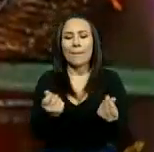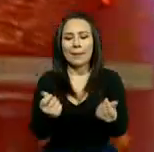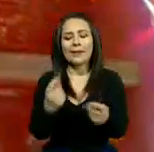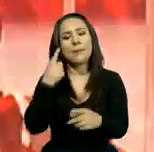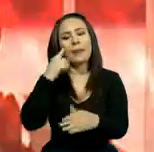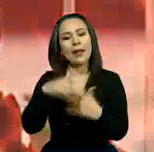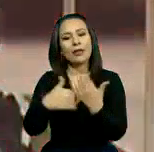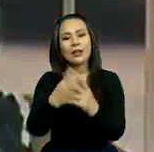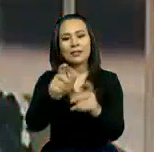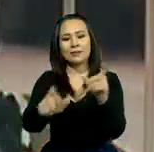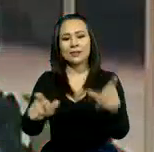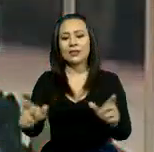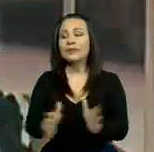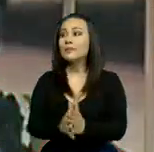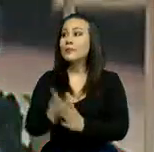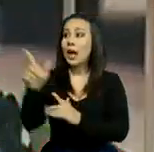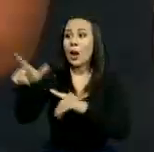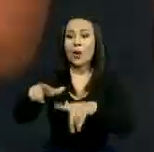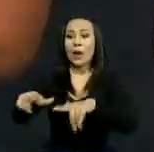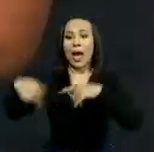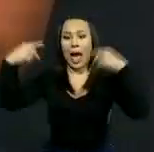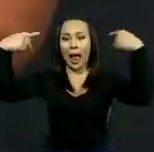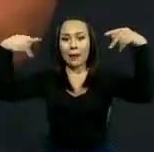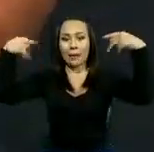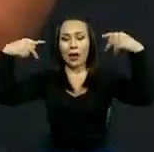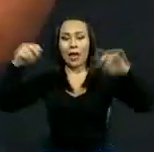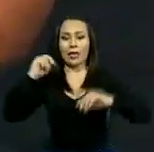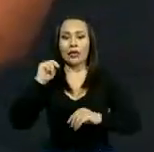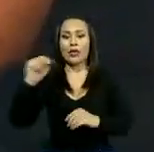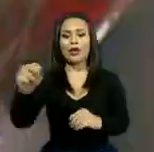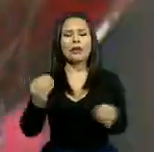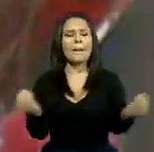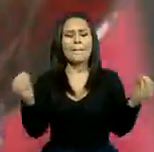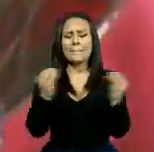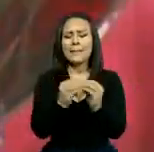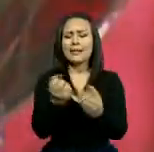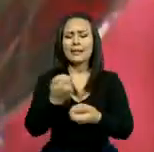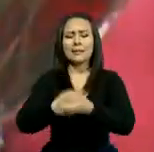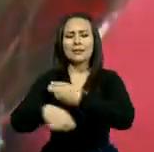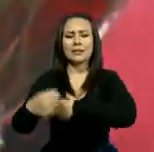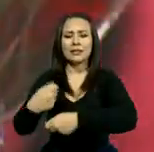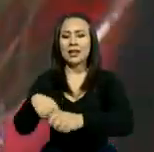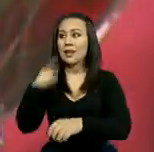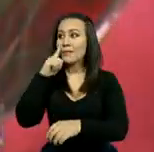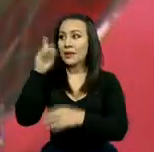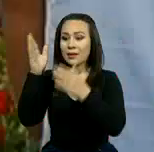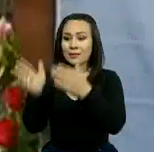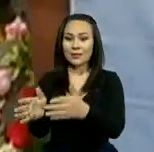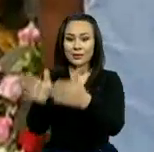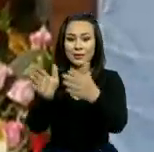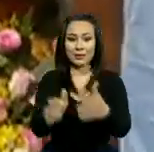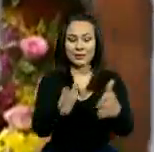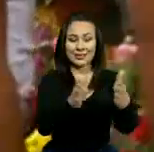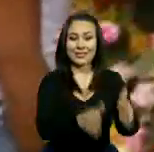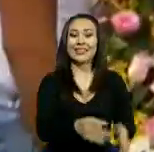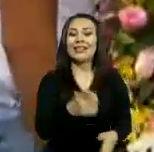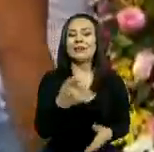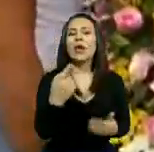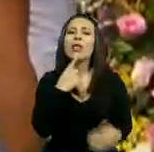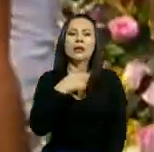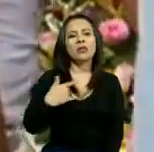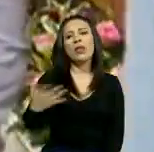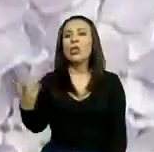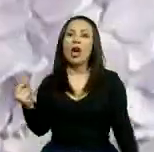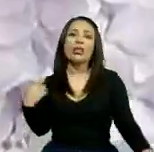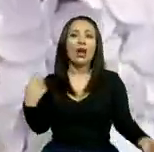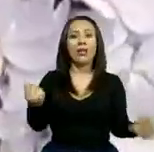cliente. En el sector de la Alborada Norte de la urbe, más comerciantes han instalado sus puestos. Así que las excusas no